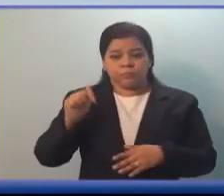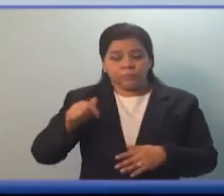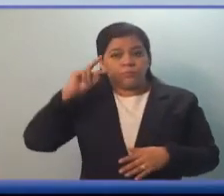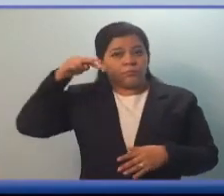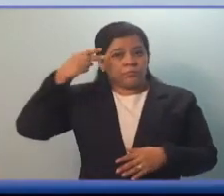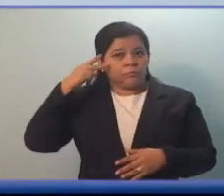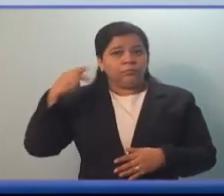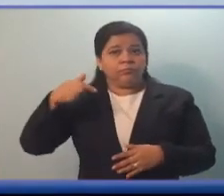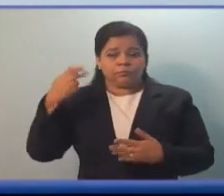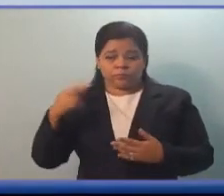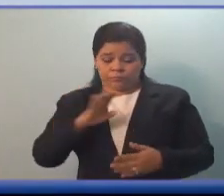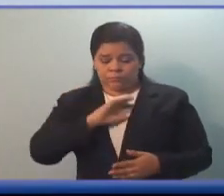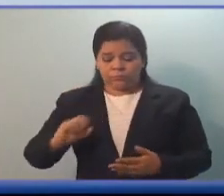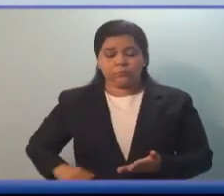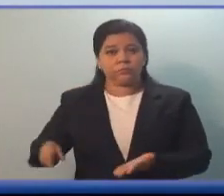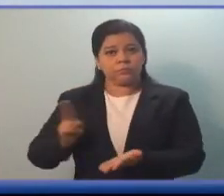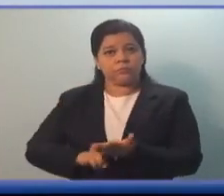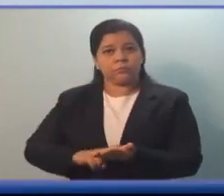República.